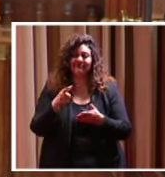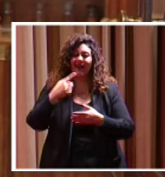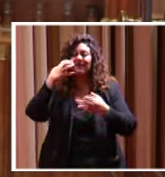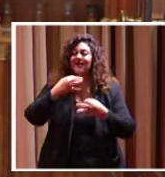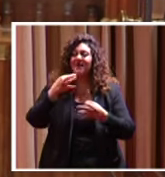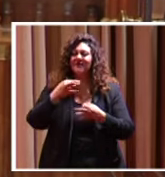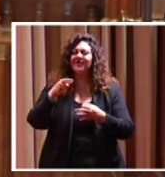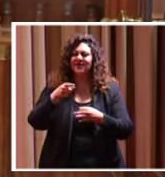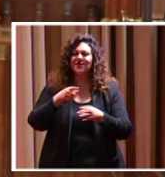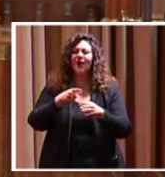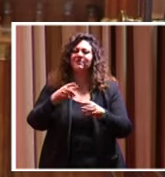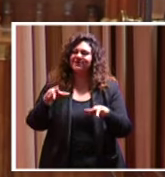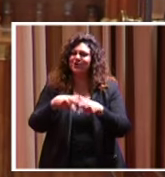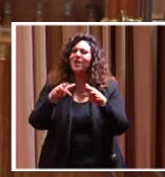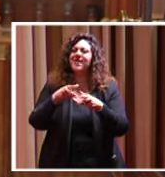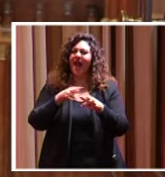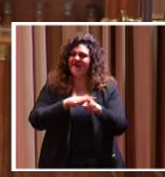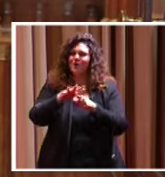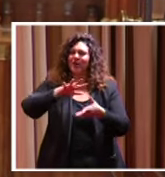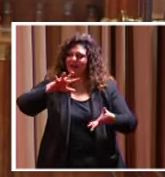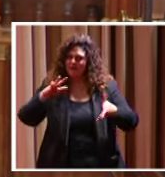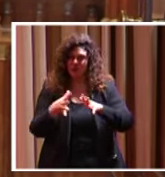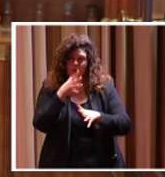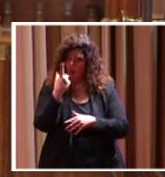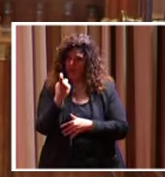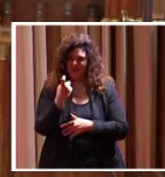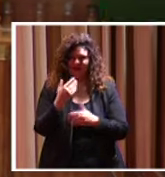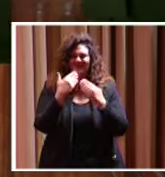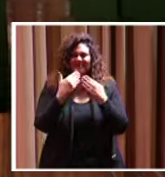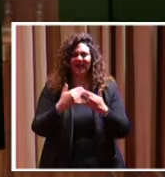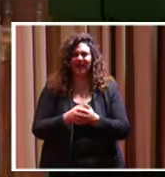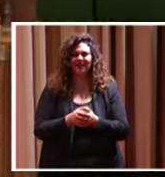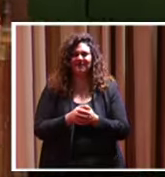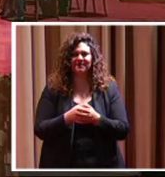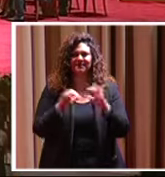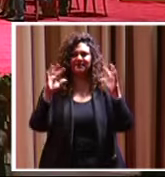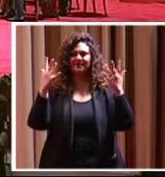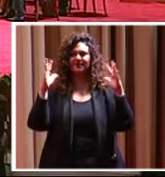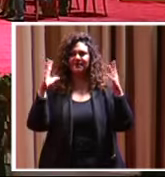a realizar la transformación social tan necesaria. Gracias.